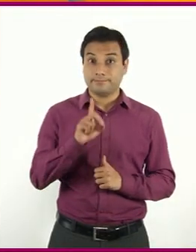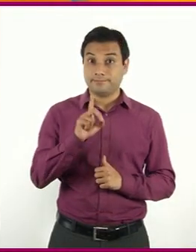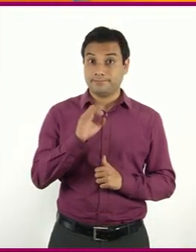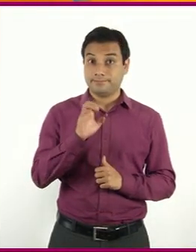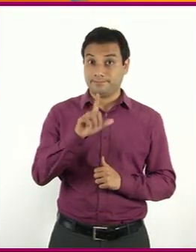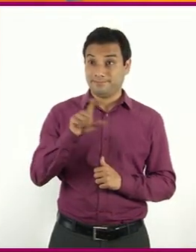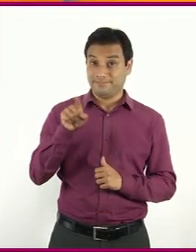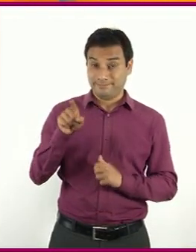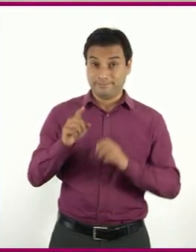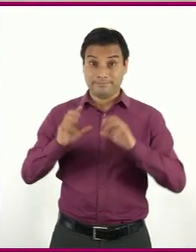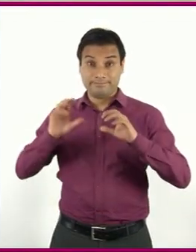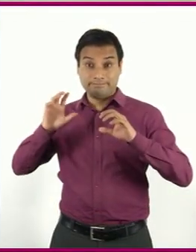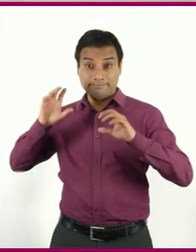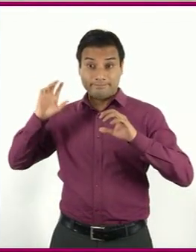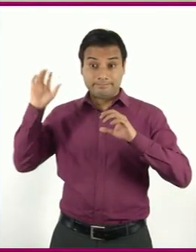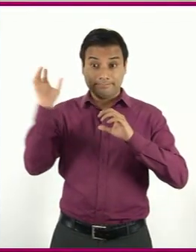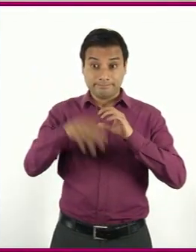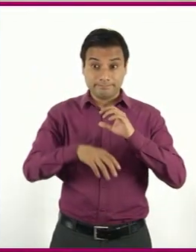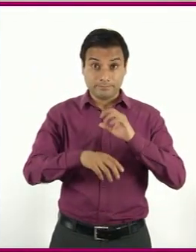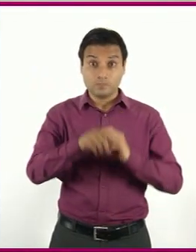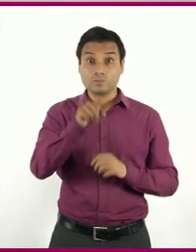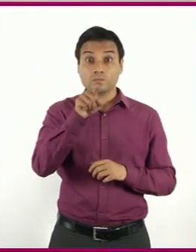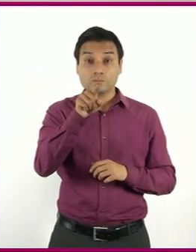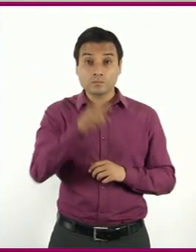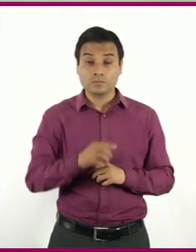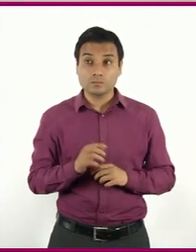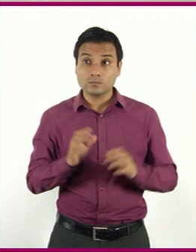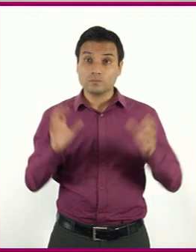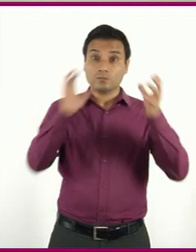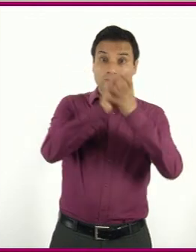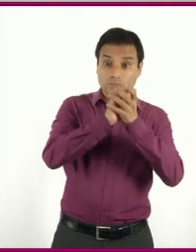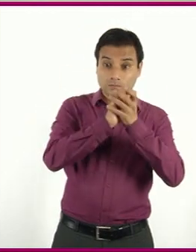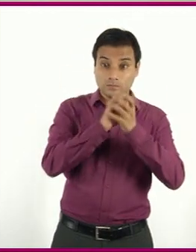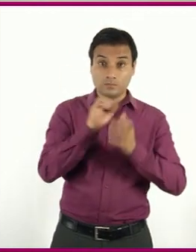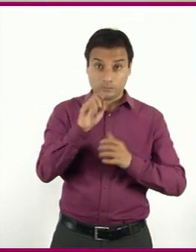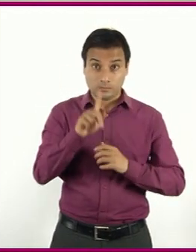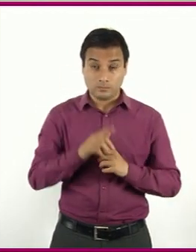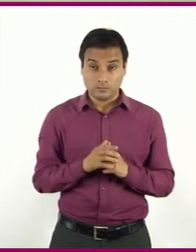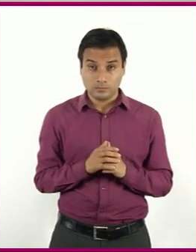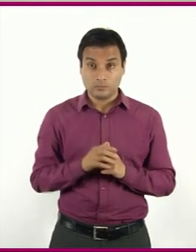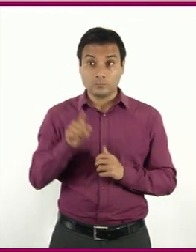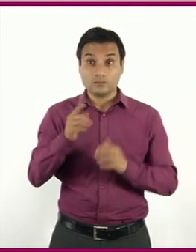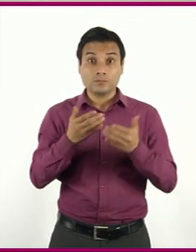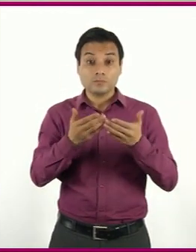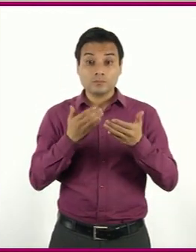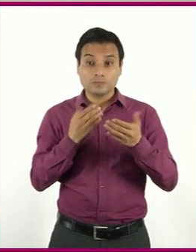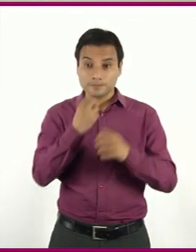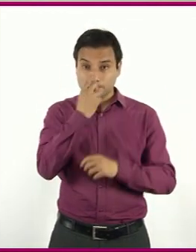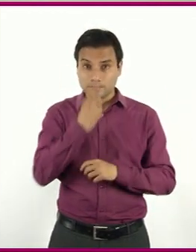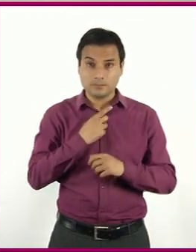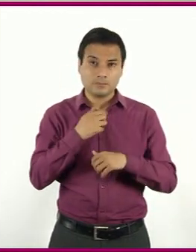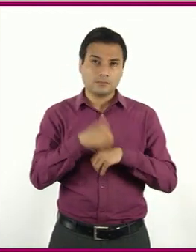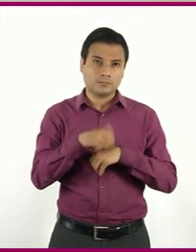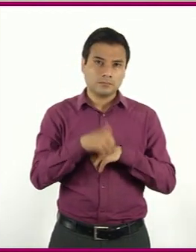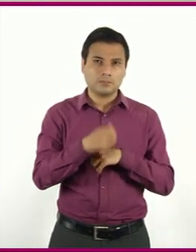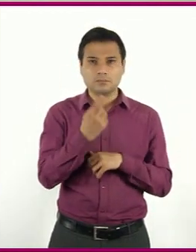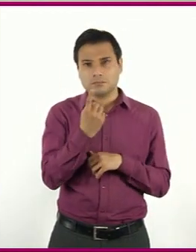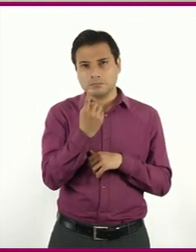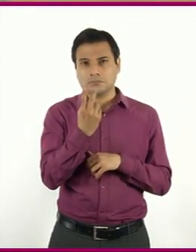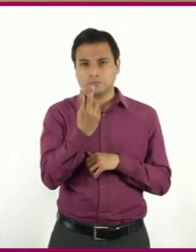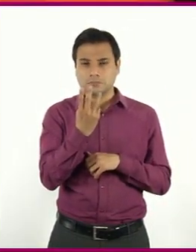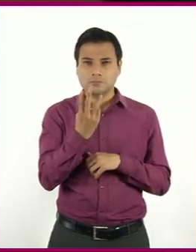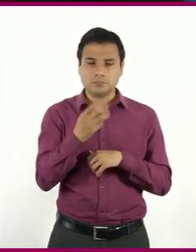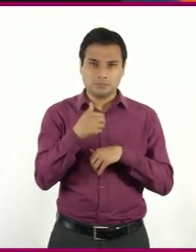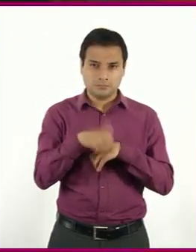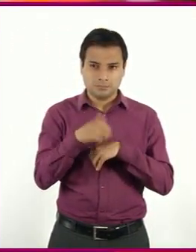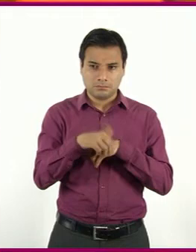pelota. Profesor, usted va a tener que cachar o fildear. Y tú tienes que decir previamente un número. Este va a ser número uno, número dos, número tres.